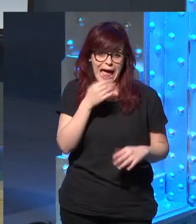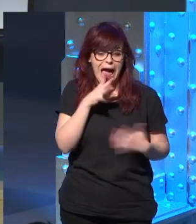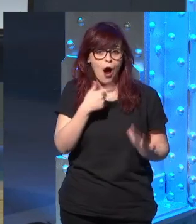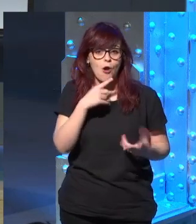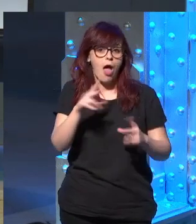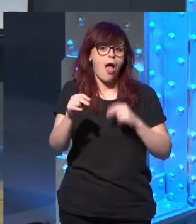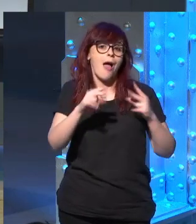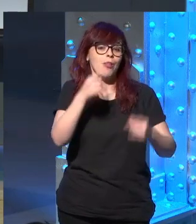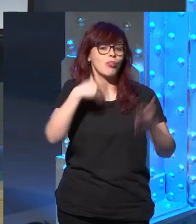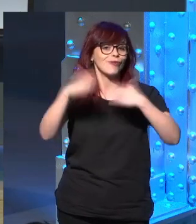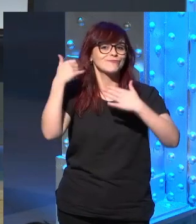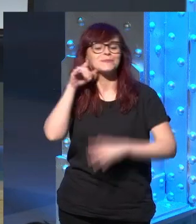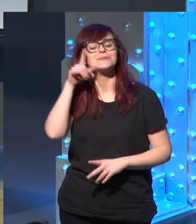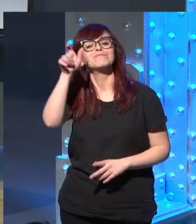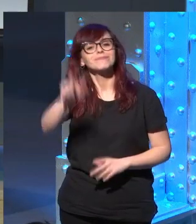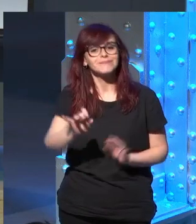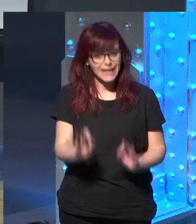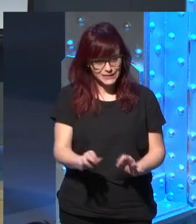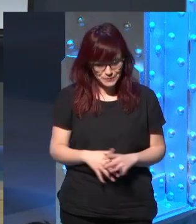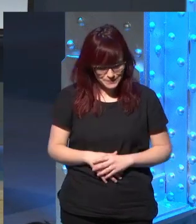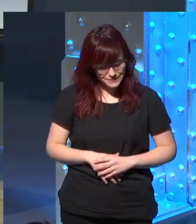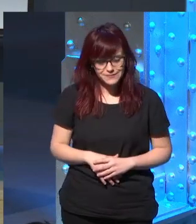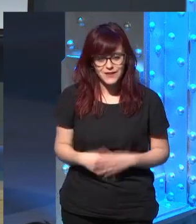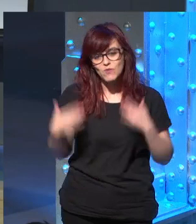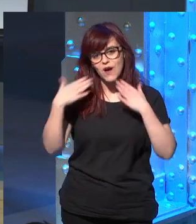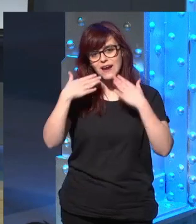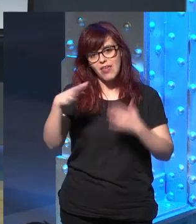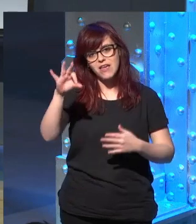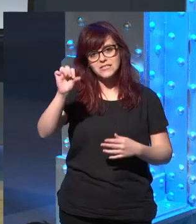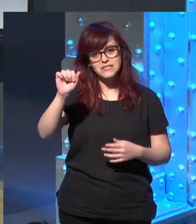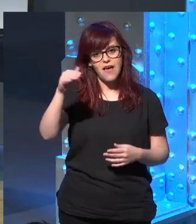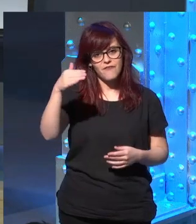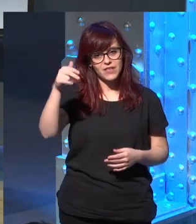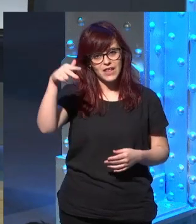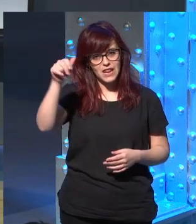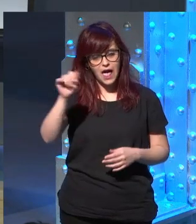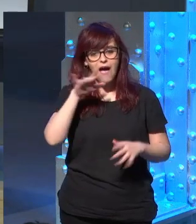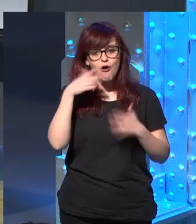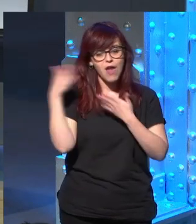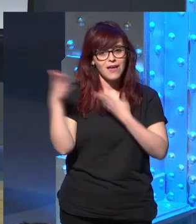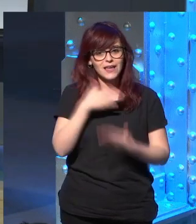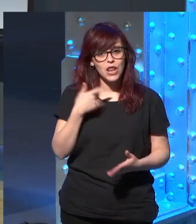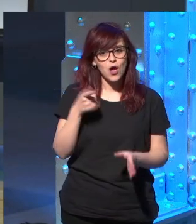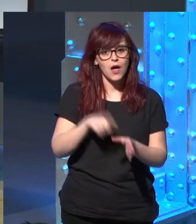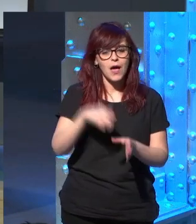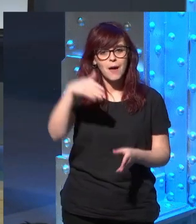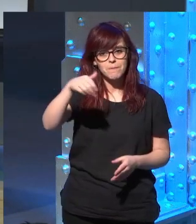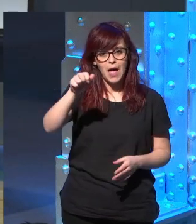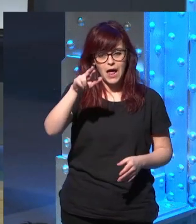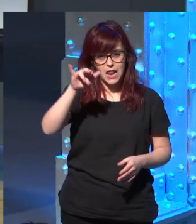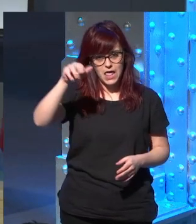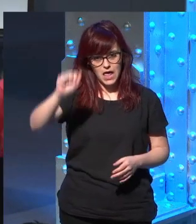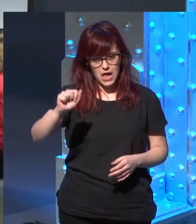con esa de ahí. Bueno, muchas gracias, Sabina. Ahora quiero que se incorpore con nosotras María Folguera.